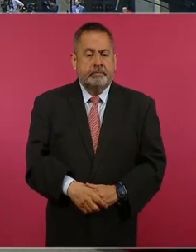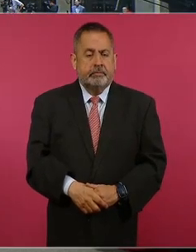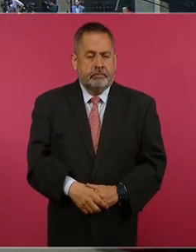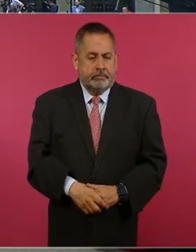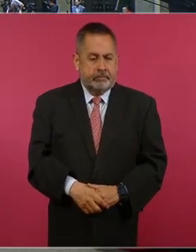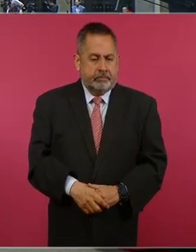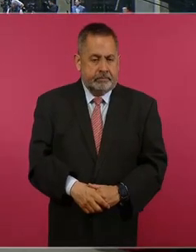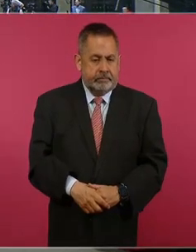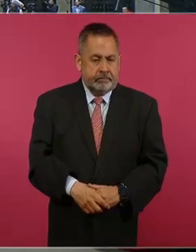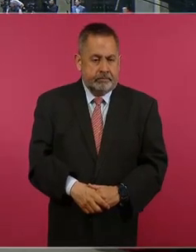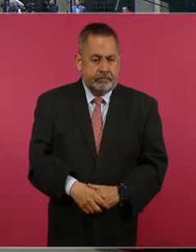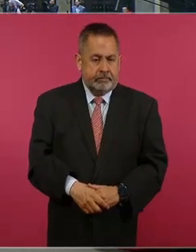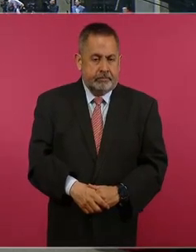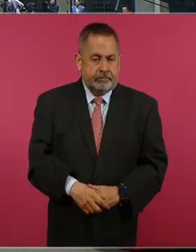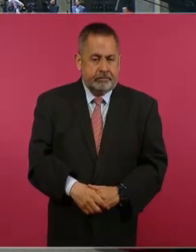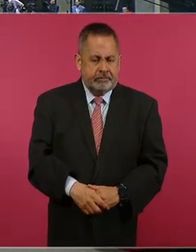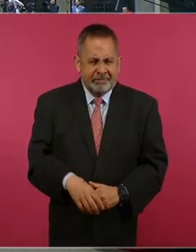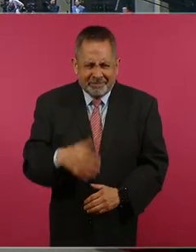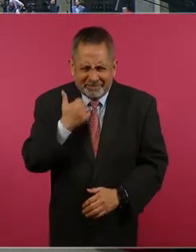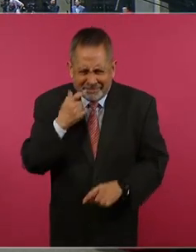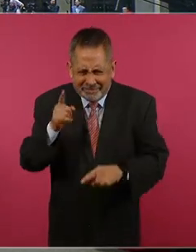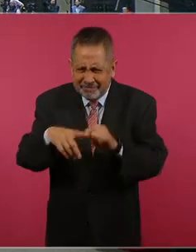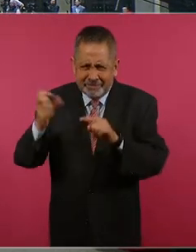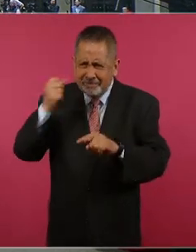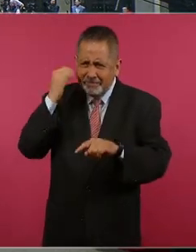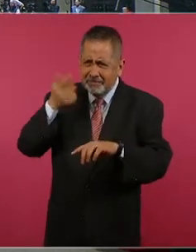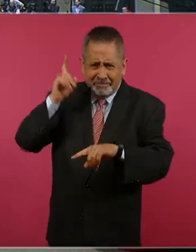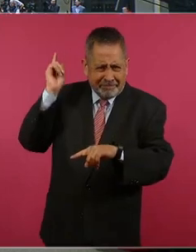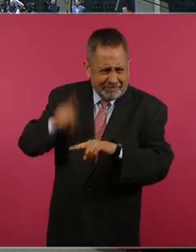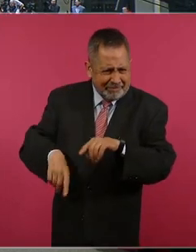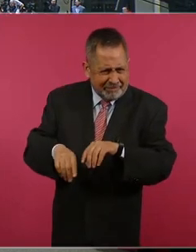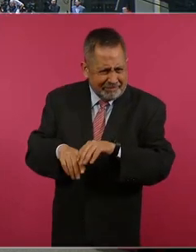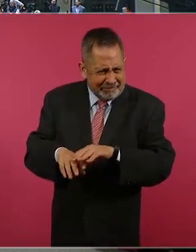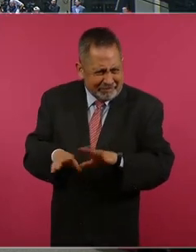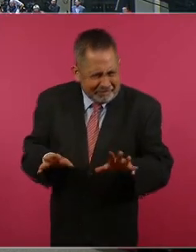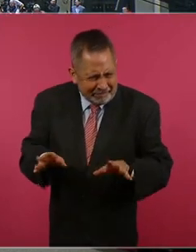Que se quiten. Que las editen.